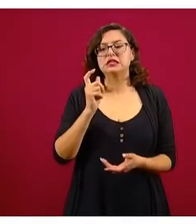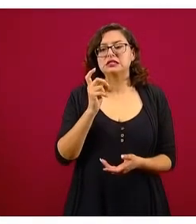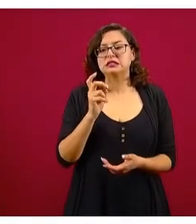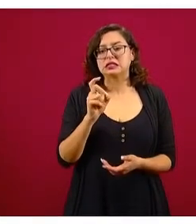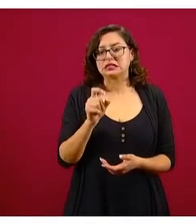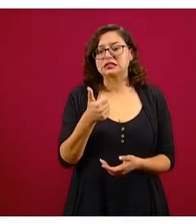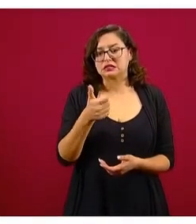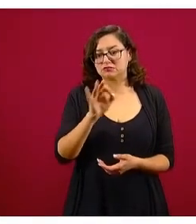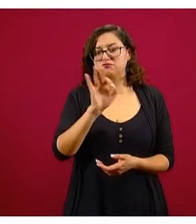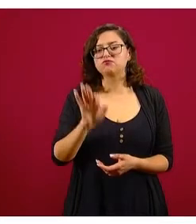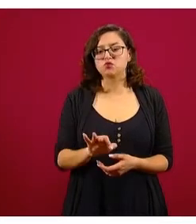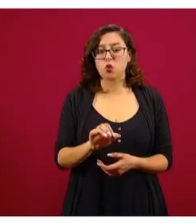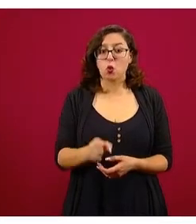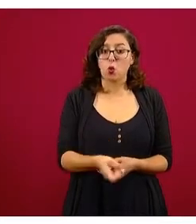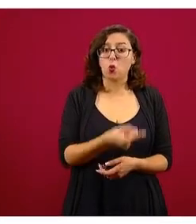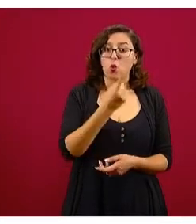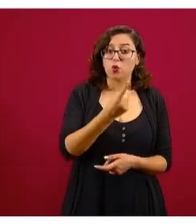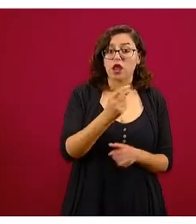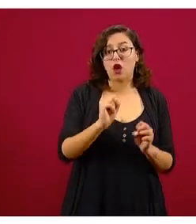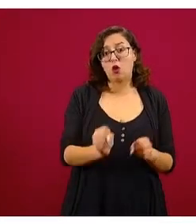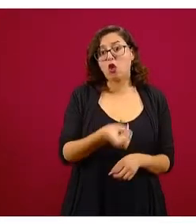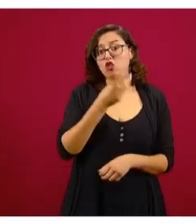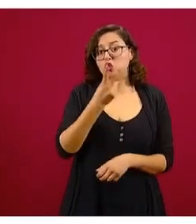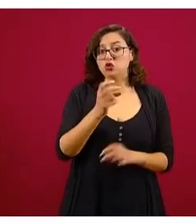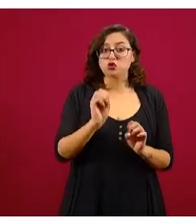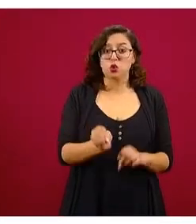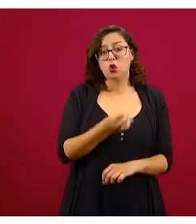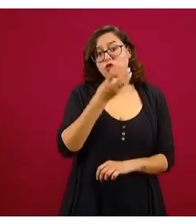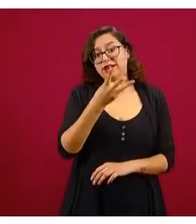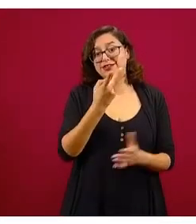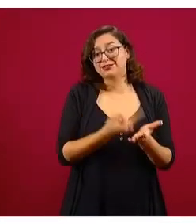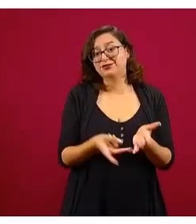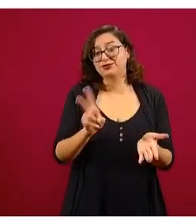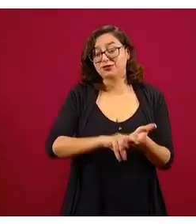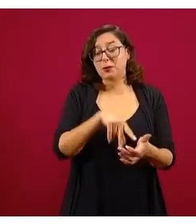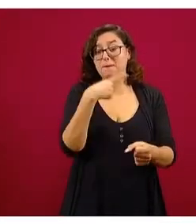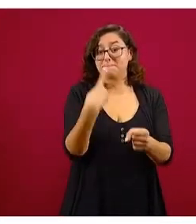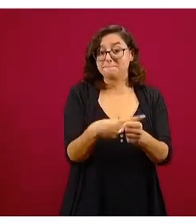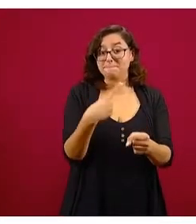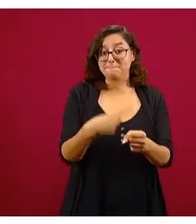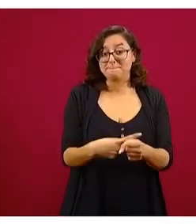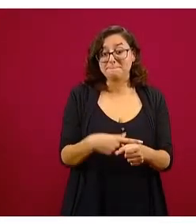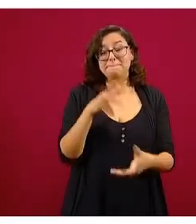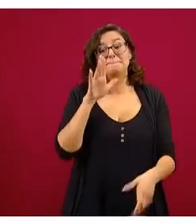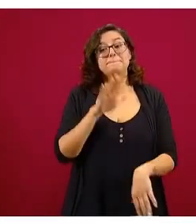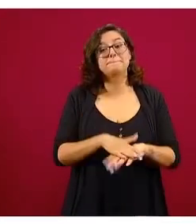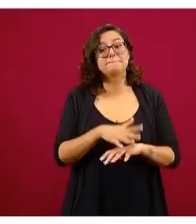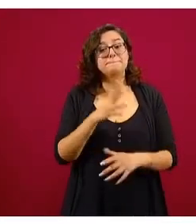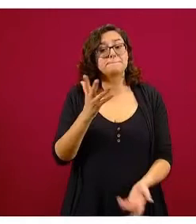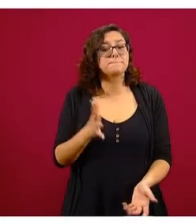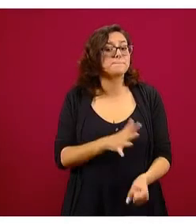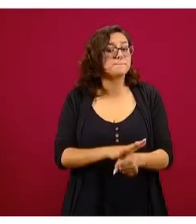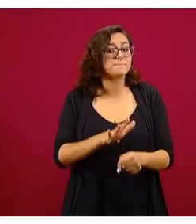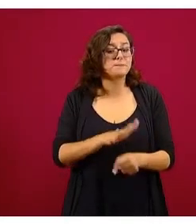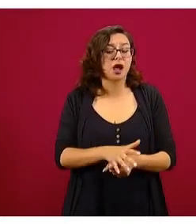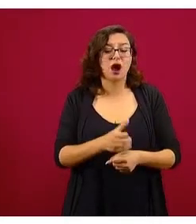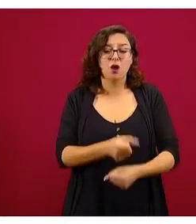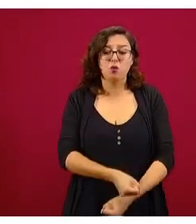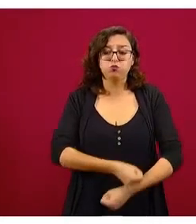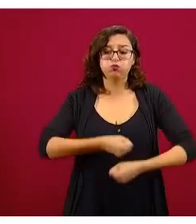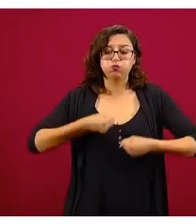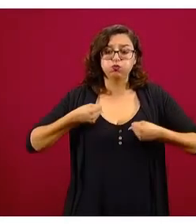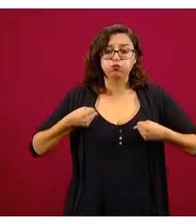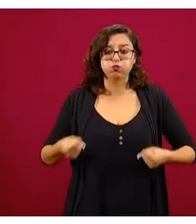97.632 tenían una o más comorbilidades. La principal de ellas podemos ver que era la obesidad, en este